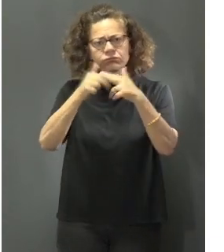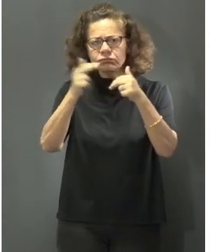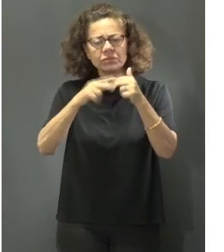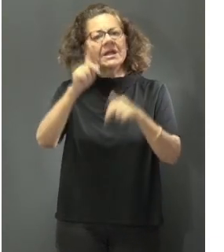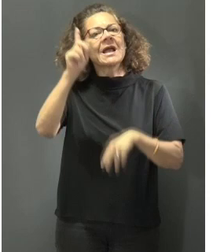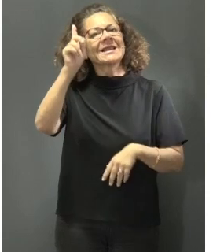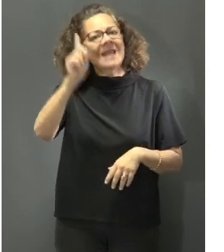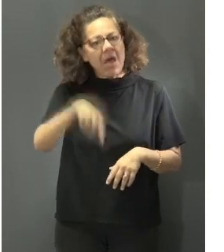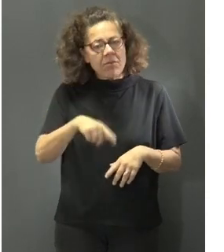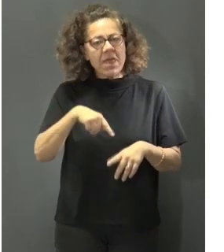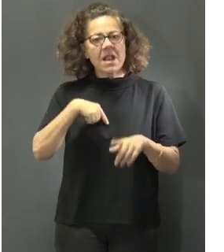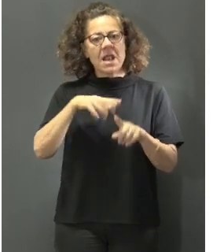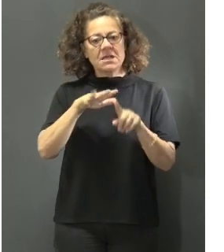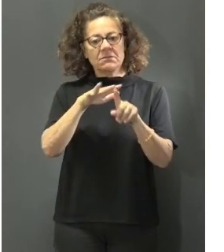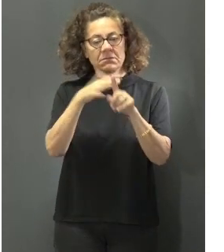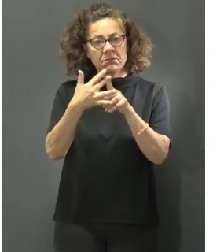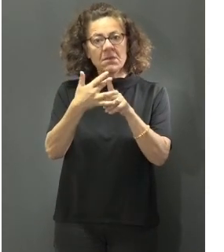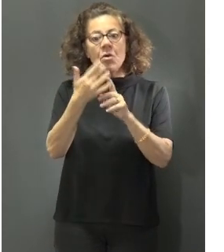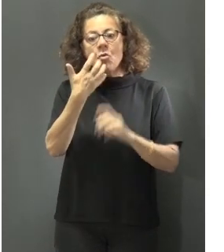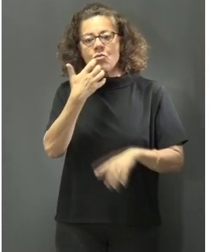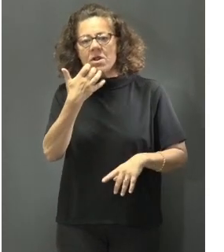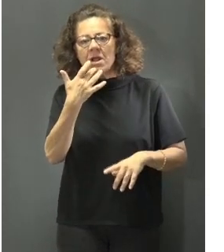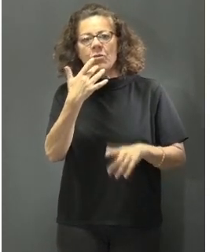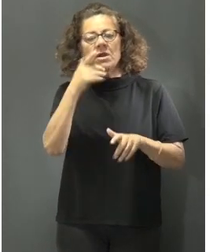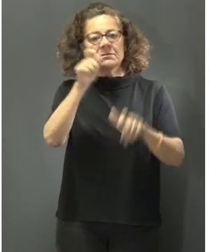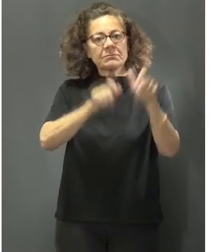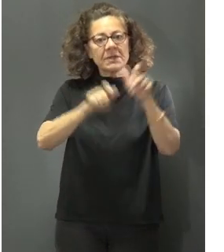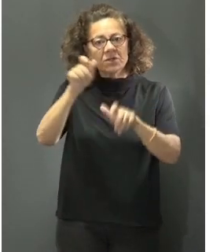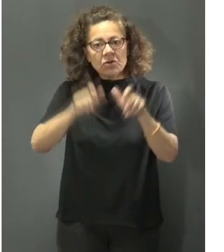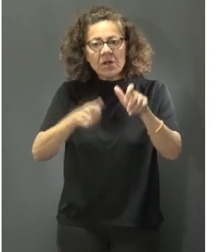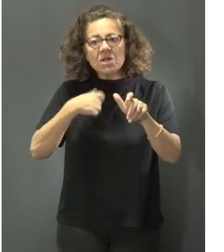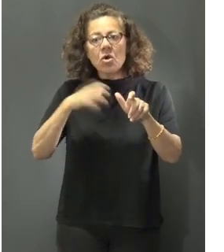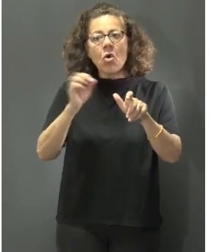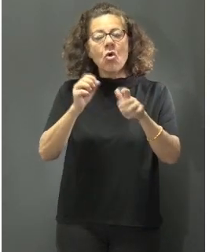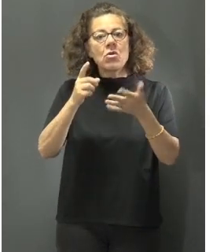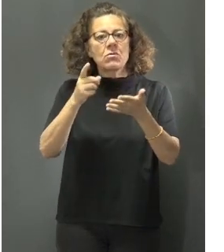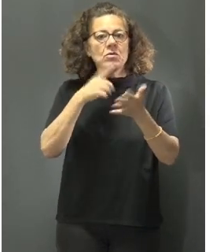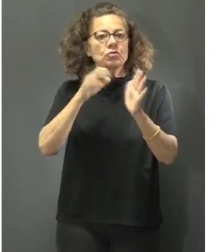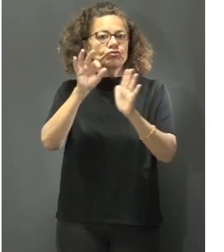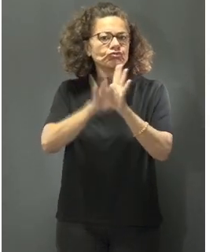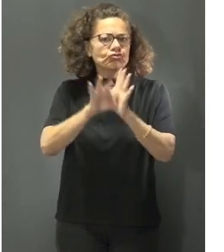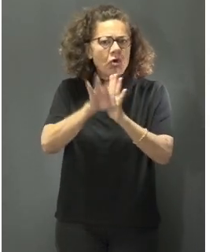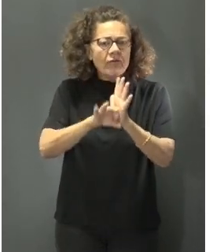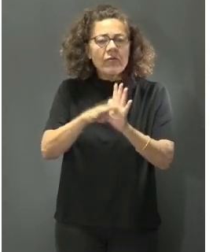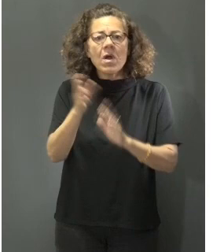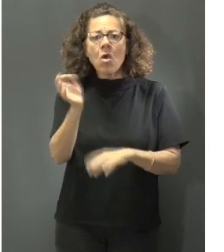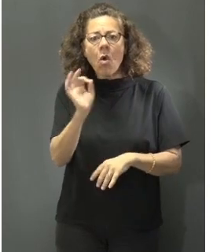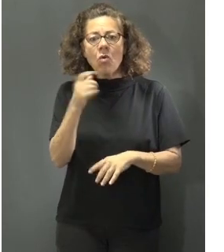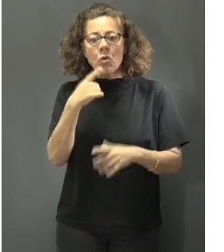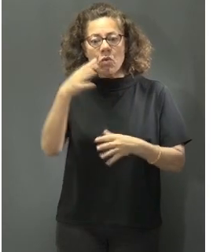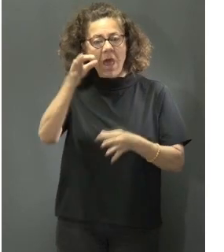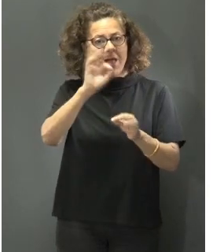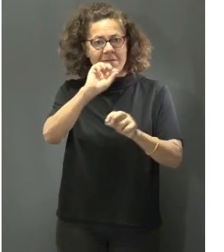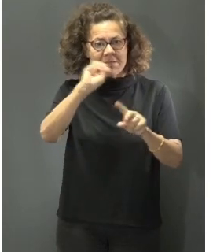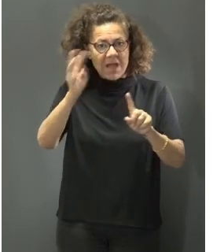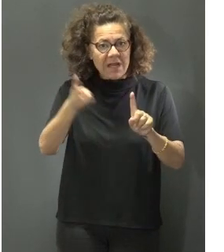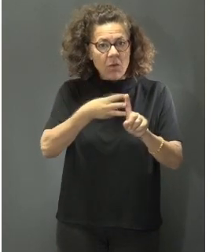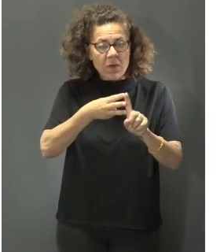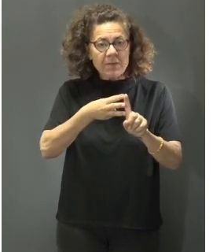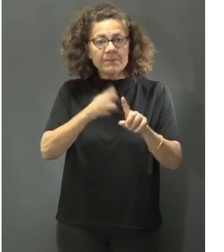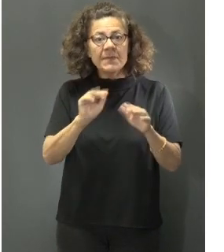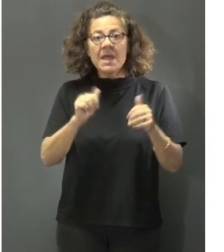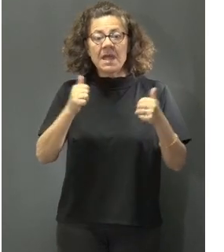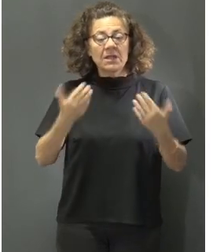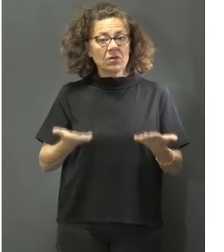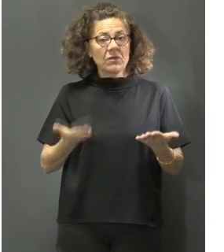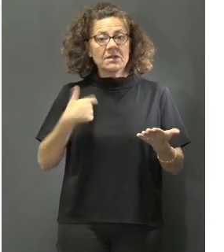los entornos como las personas, como los dispositivos, como el software, una página web.